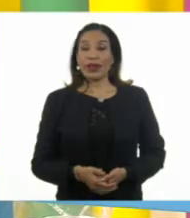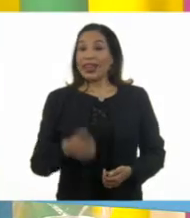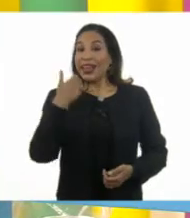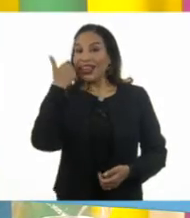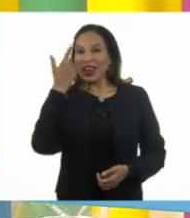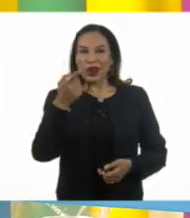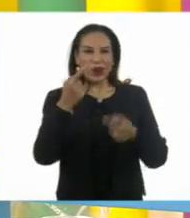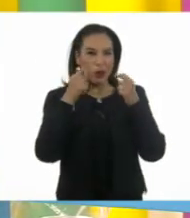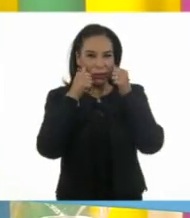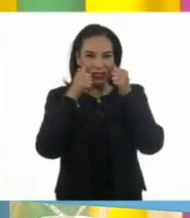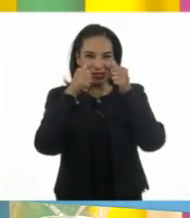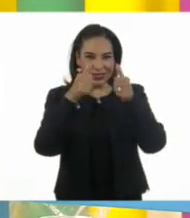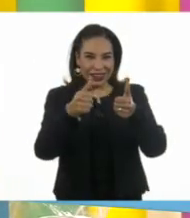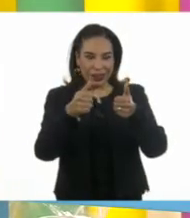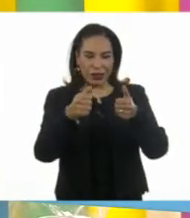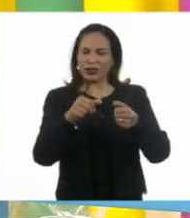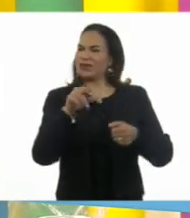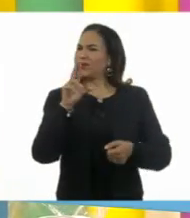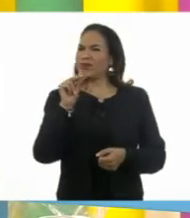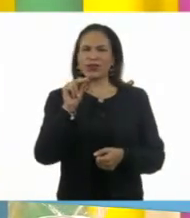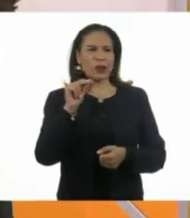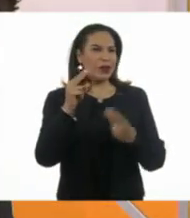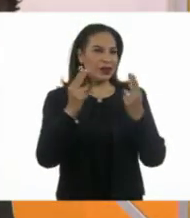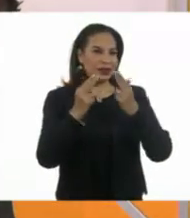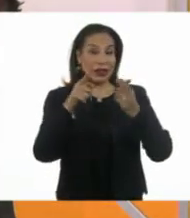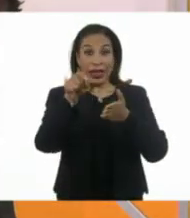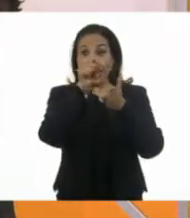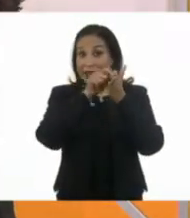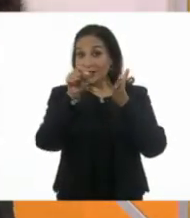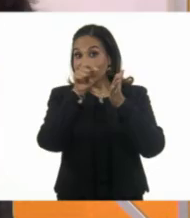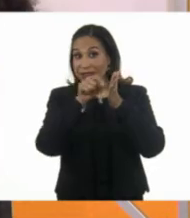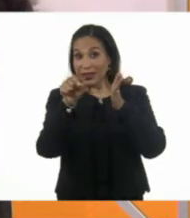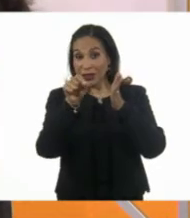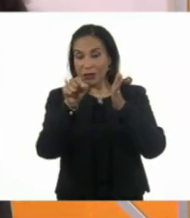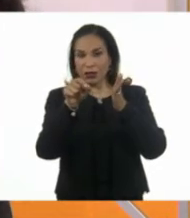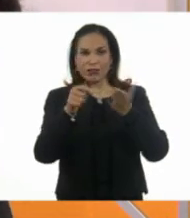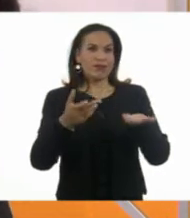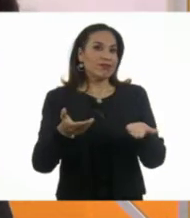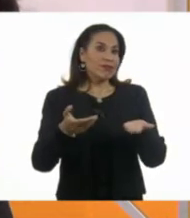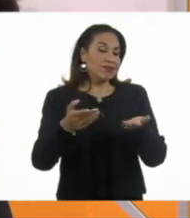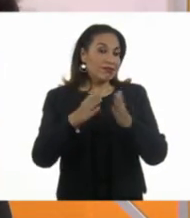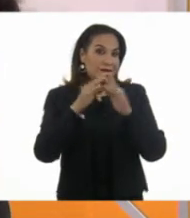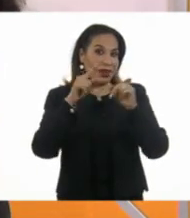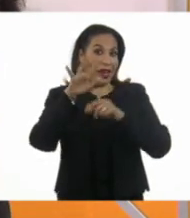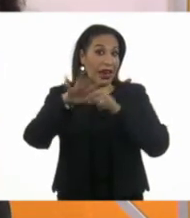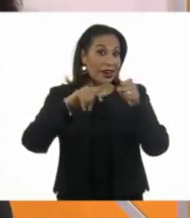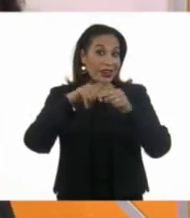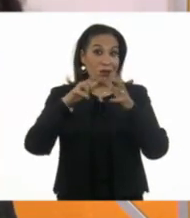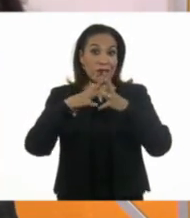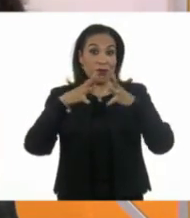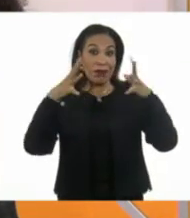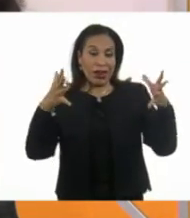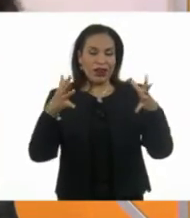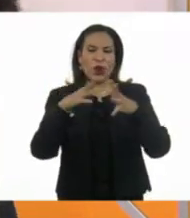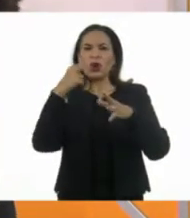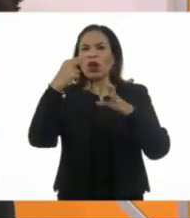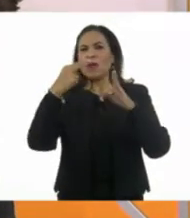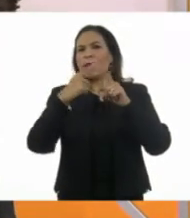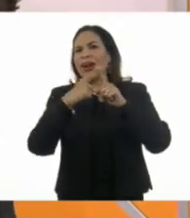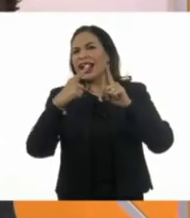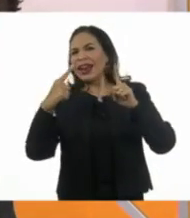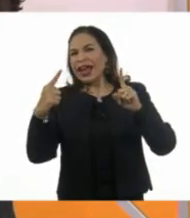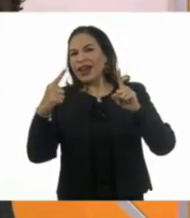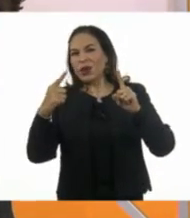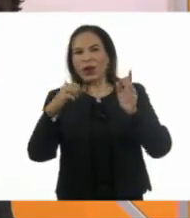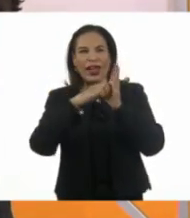Quiero que observes que no necesariamente para escribir según el tamaño del animal necesita un nombre largo.